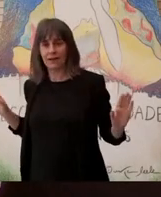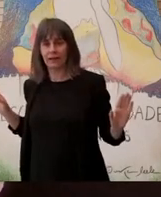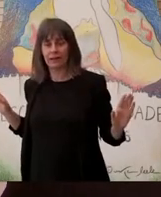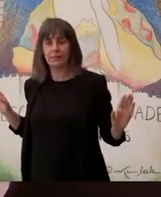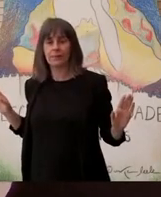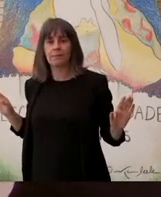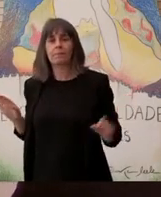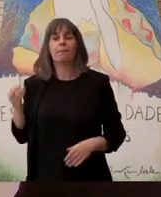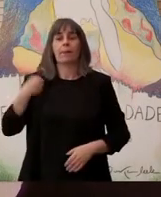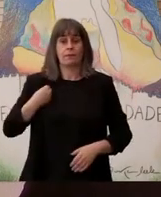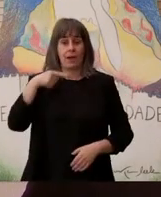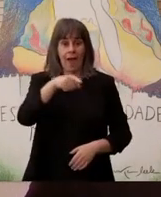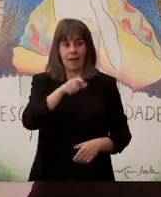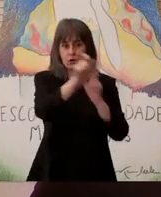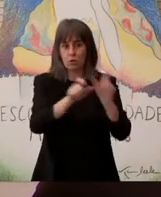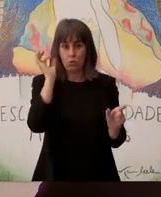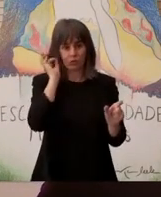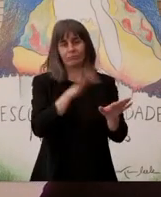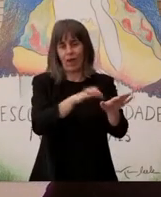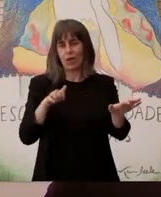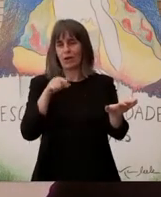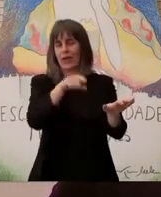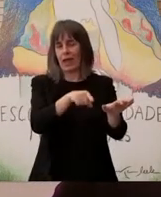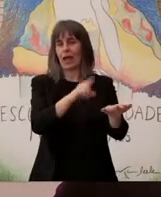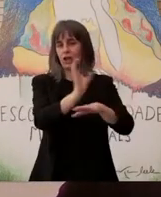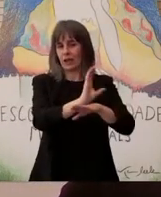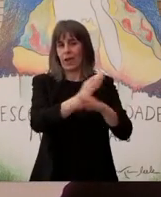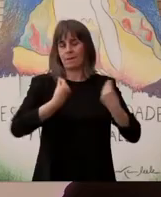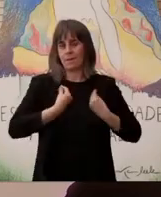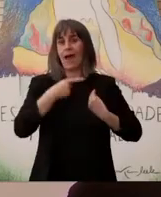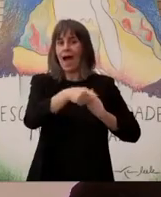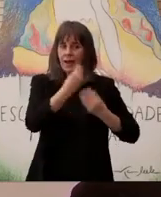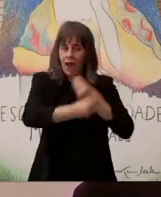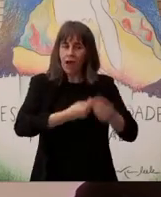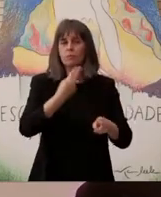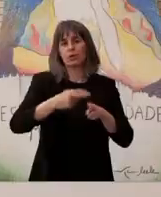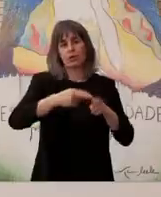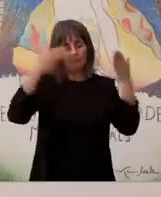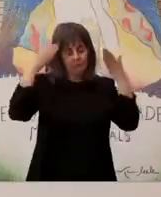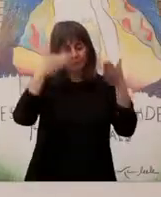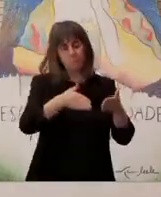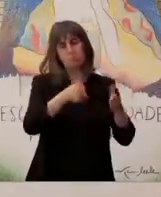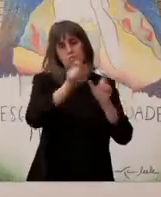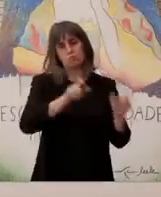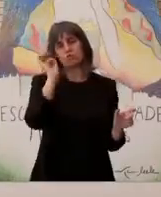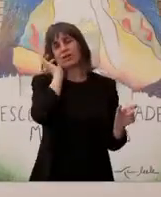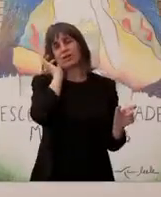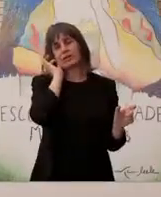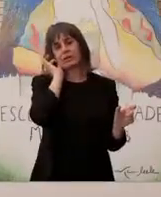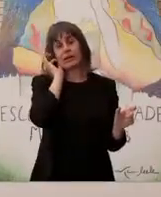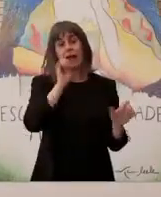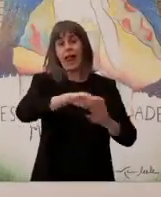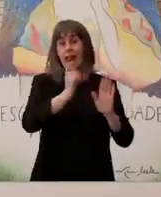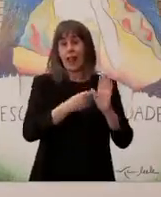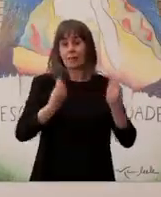Ali como éramos mujeres casi todas fisemos políticas paras mujeres la ley de vivienda que se aprobó